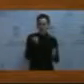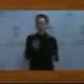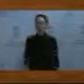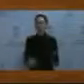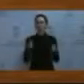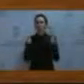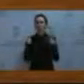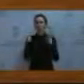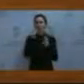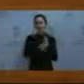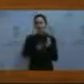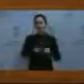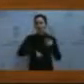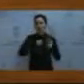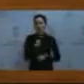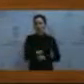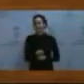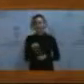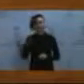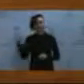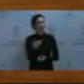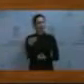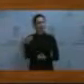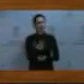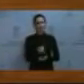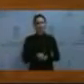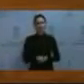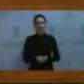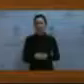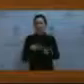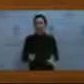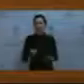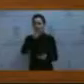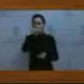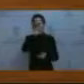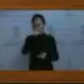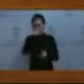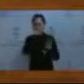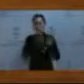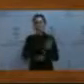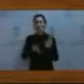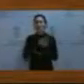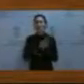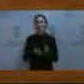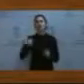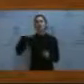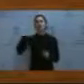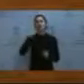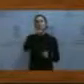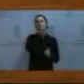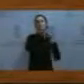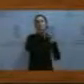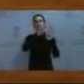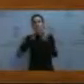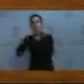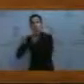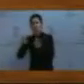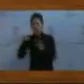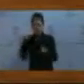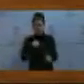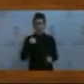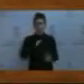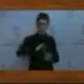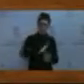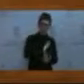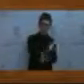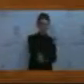actualización normativa resultan fundamentales. Recordemos que su marco legal data de 1988. Ya llovió, como se suele